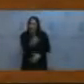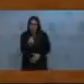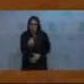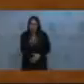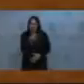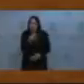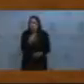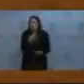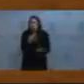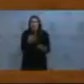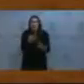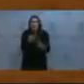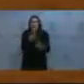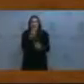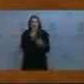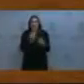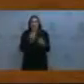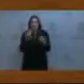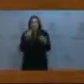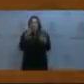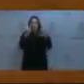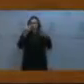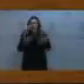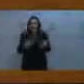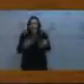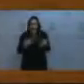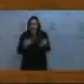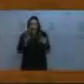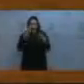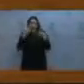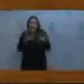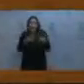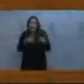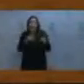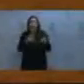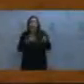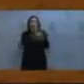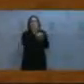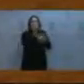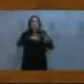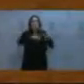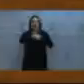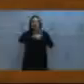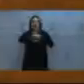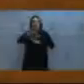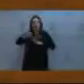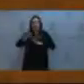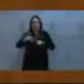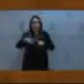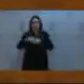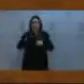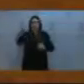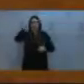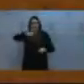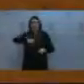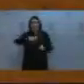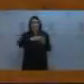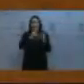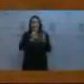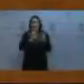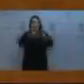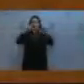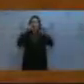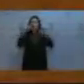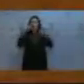compromiso que se materialice en realidades, no esa deslavazada forma de hacer gestión que llevan ustedes, como hicieron con el Plan del Suroccidente o como